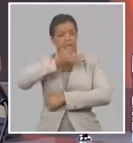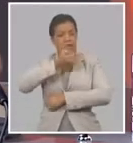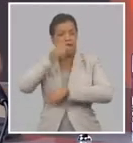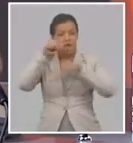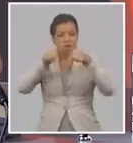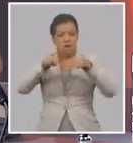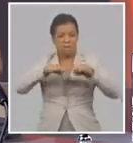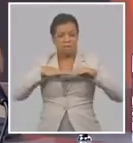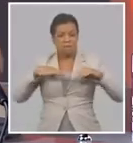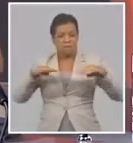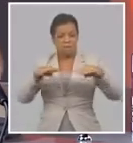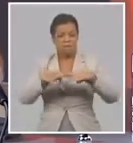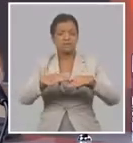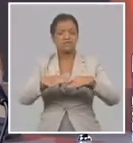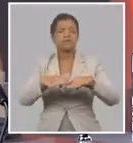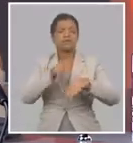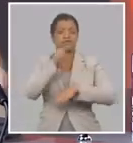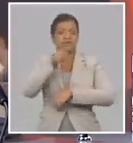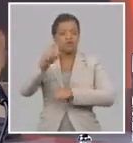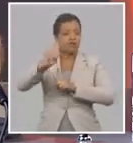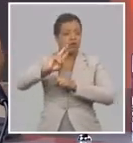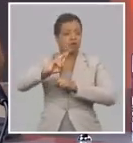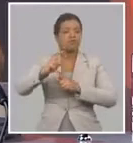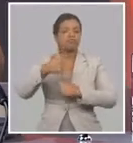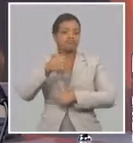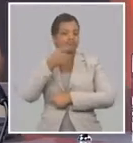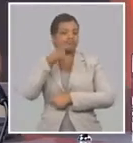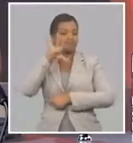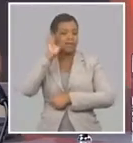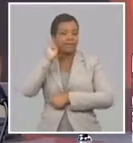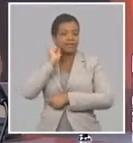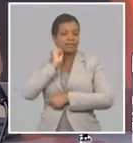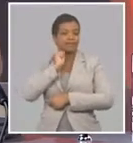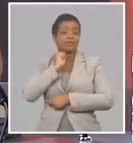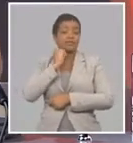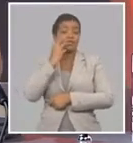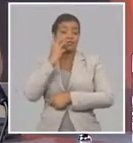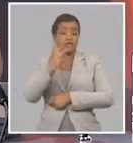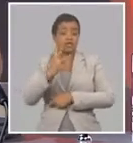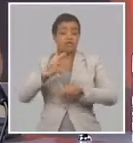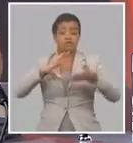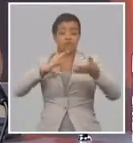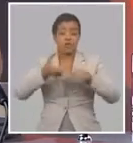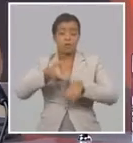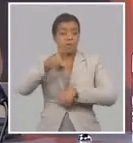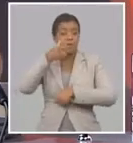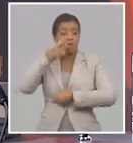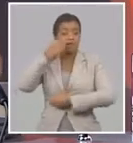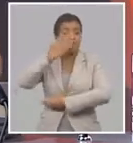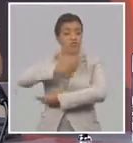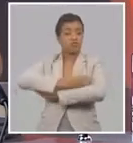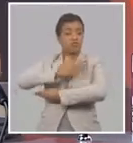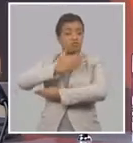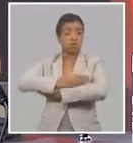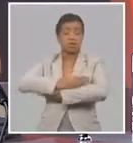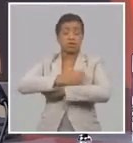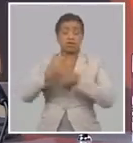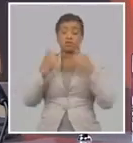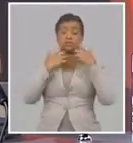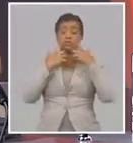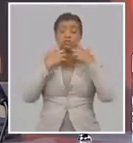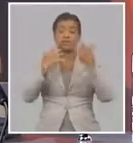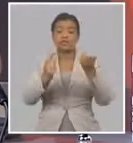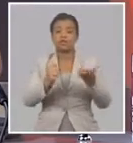como se ha podido apreciar los televidentes en los diferentes trabajos de acuerdo las tres líneas vigilancia en fronteras es una regla general en todos los puntos de entrada